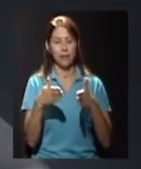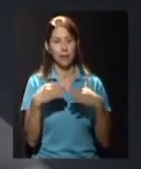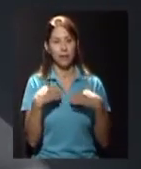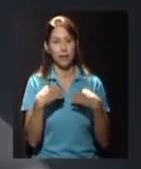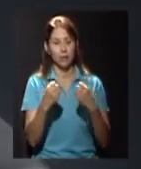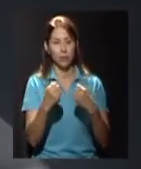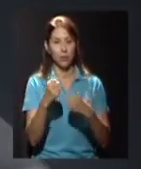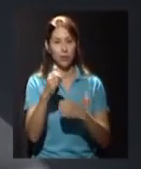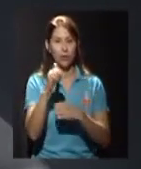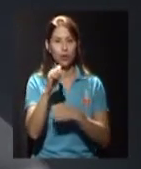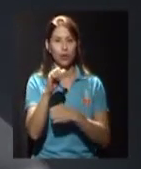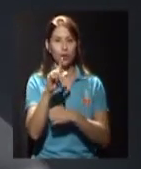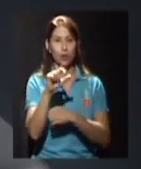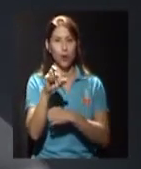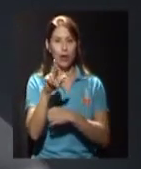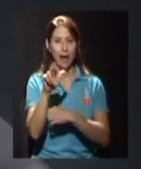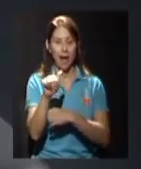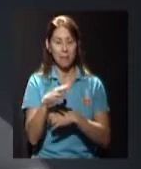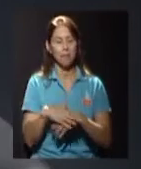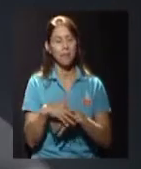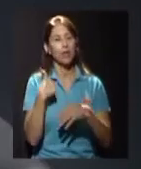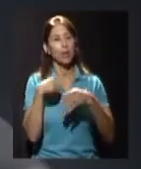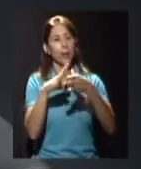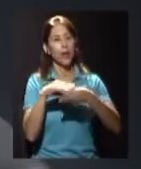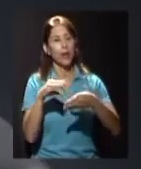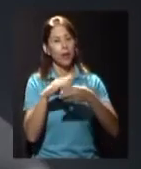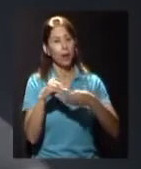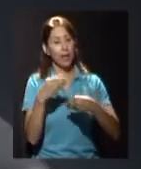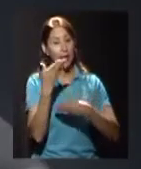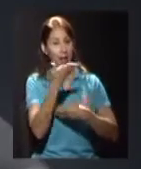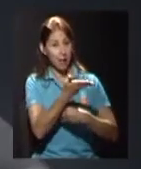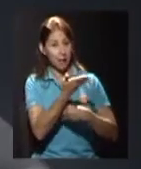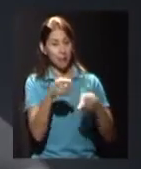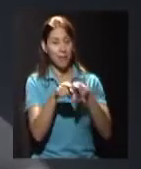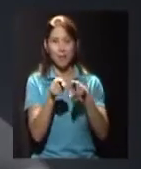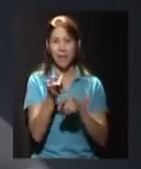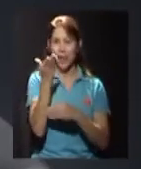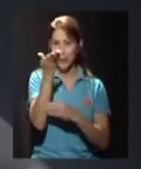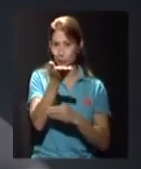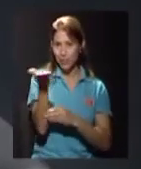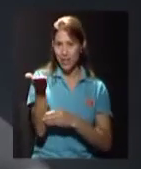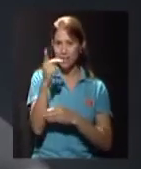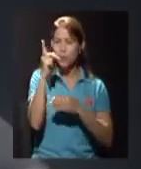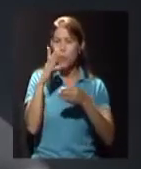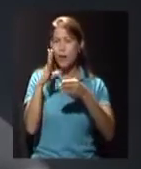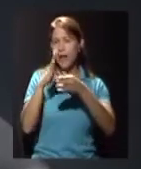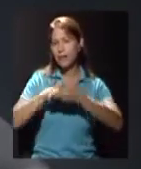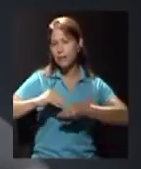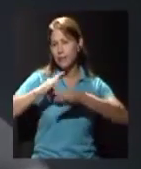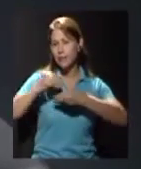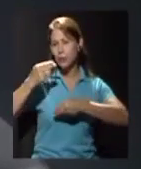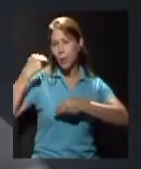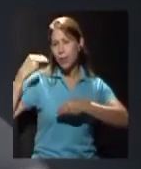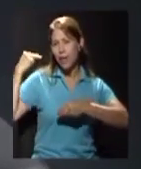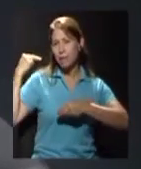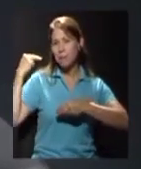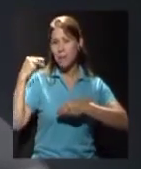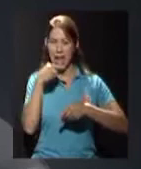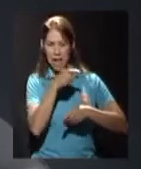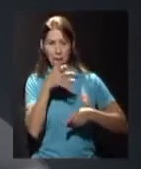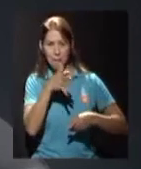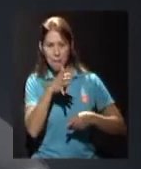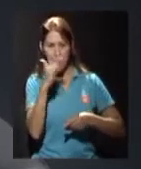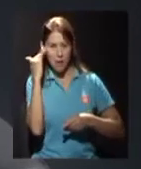tanto a él como a ustedes una historia que más o menos él se conoce que es que aquí en las proximidades de